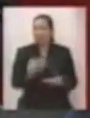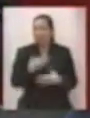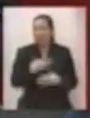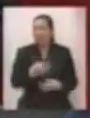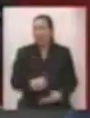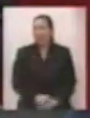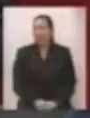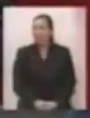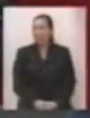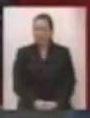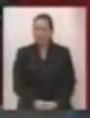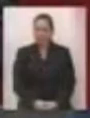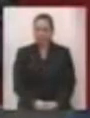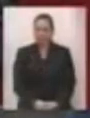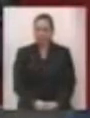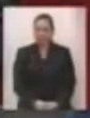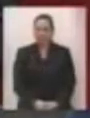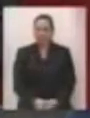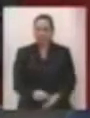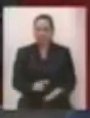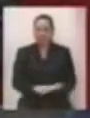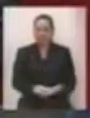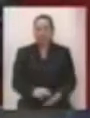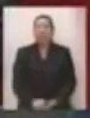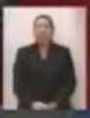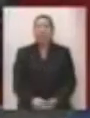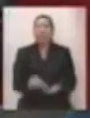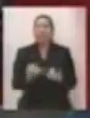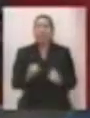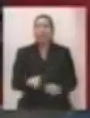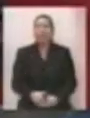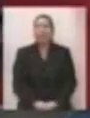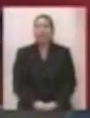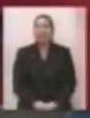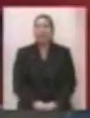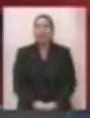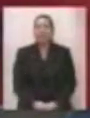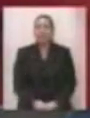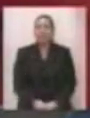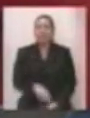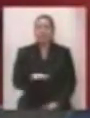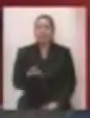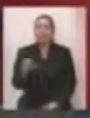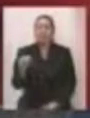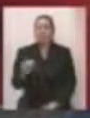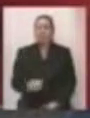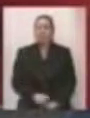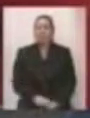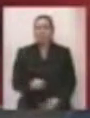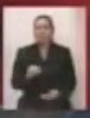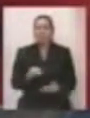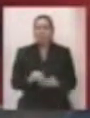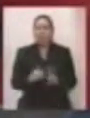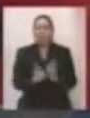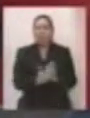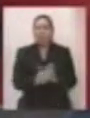que promover el uso seguro y responsable de la tecnología y de la información y comunicación por niños y niñas y adolescentes. O sea, el objeto y el espíritu de